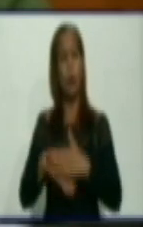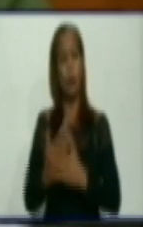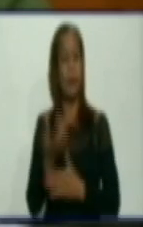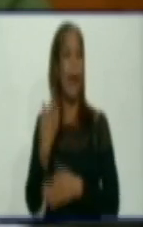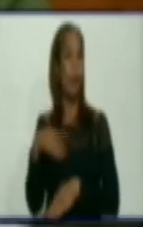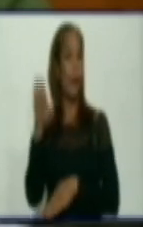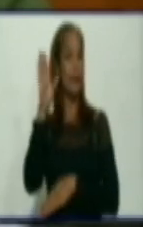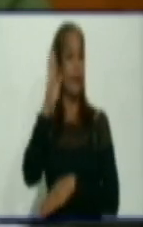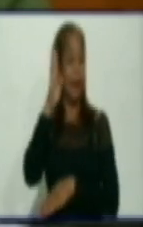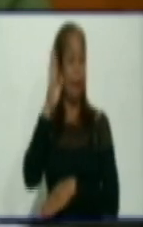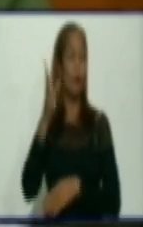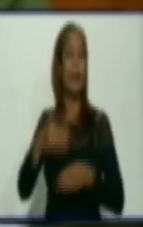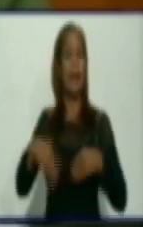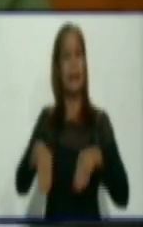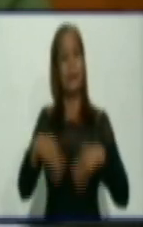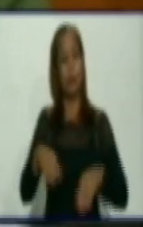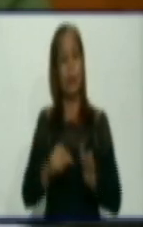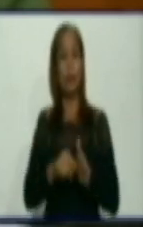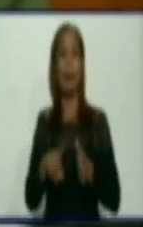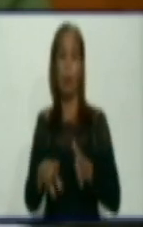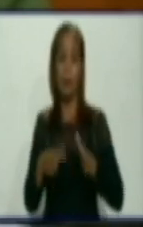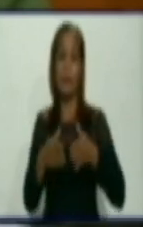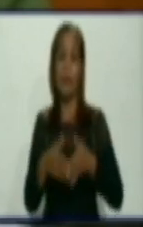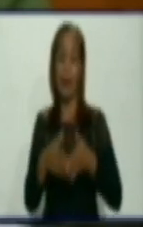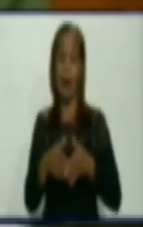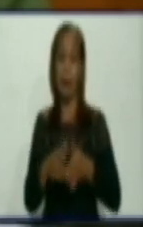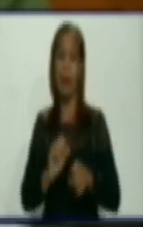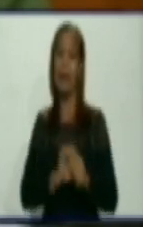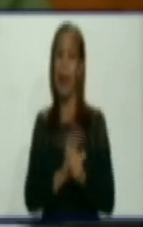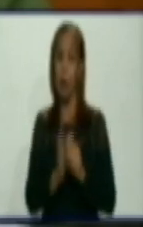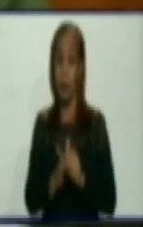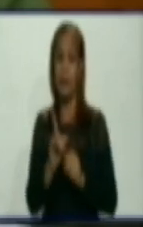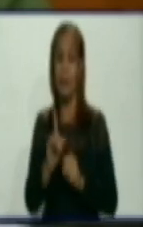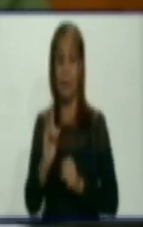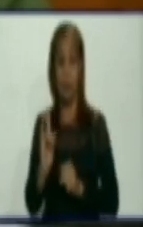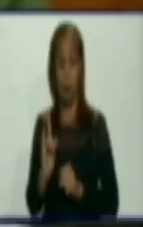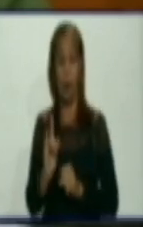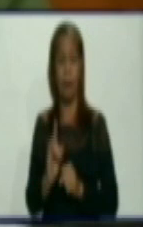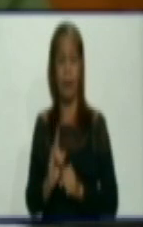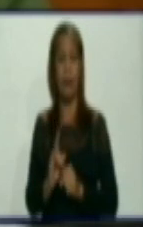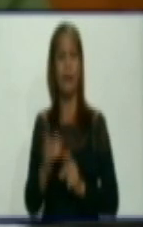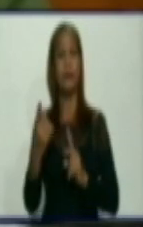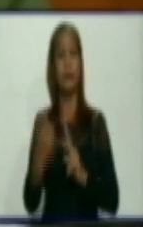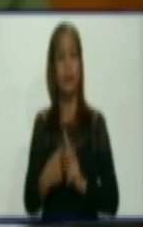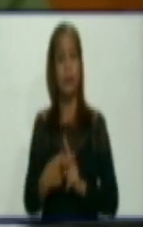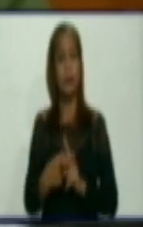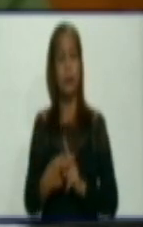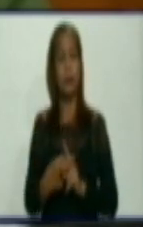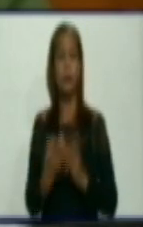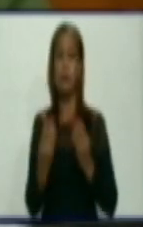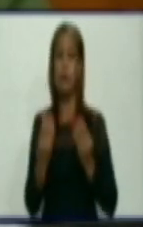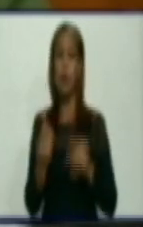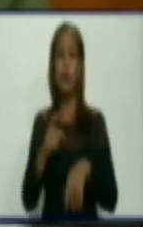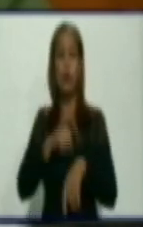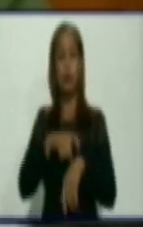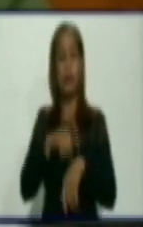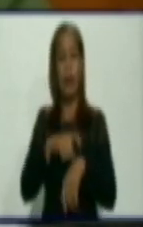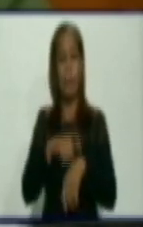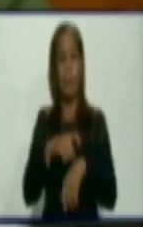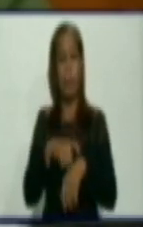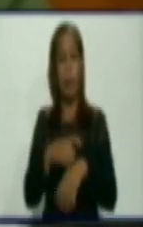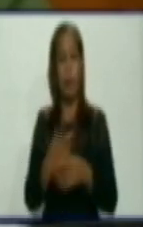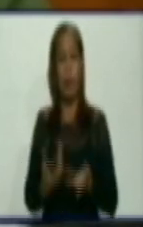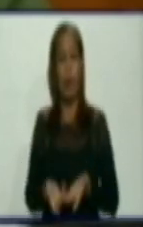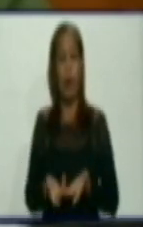como nosotros, y posteriormente retornando la mayor cantidad de tiempo la hemos dedicado precisamente